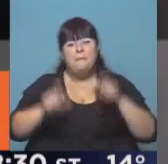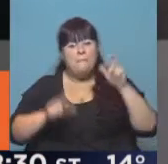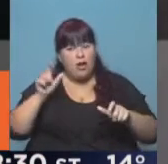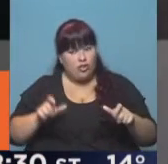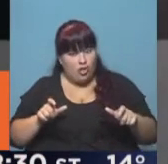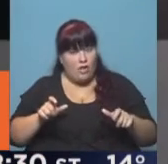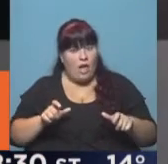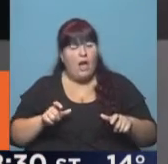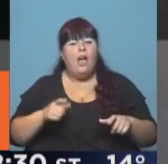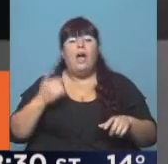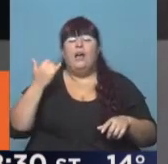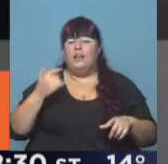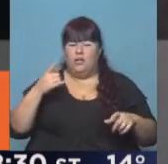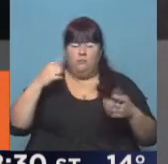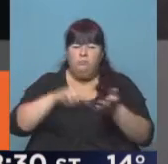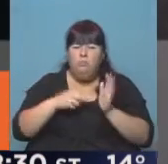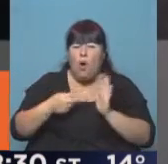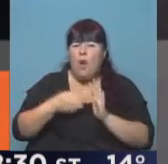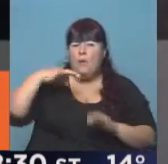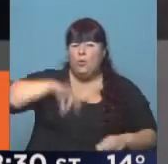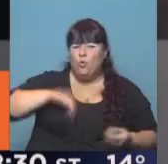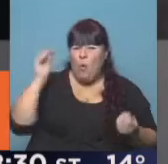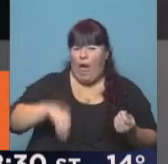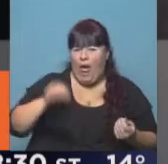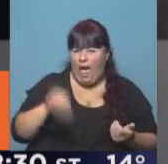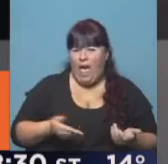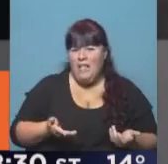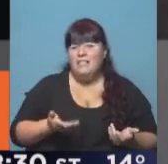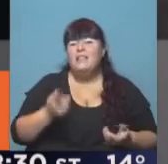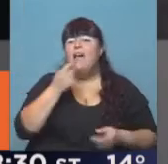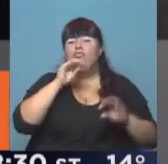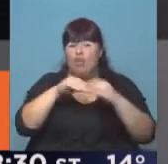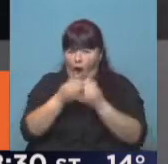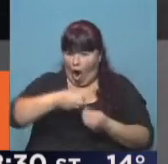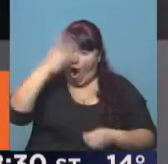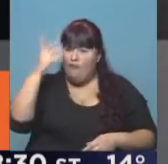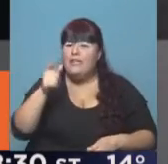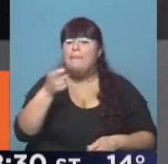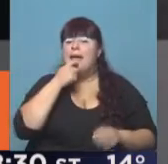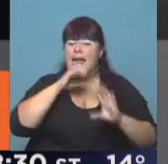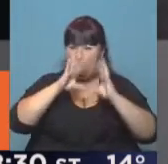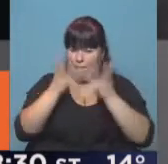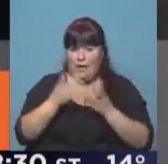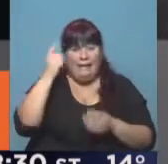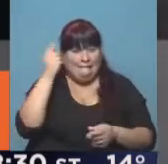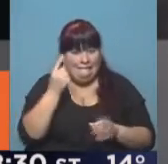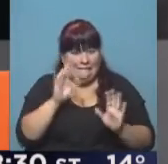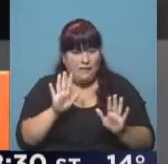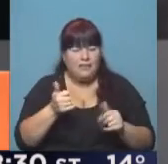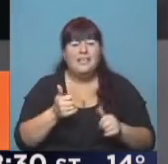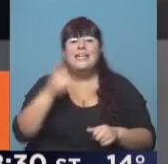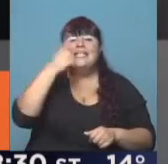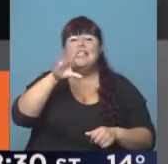que está contra terrible problemas para llegar a fin de mes necesitas cifras oficiales para que tengas una magnitud de segundo porque es